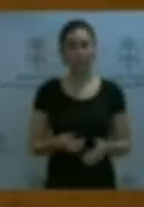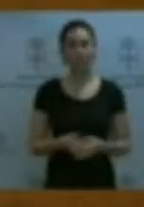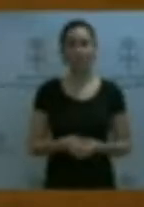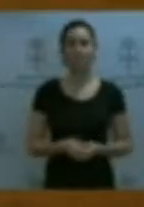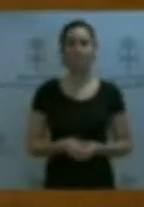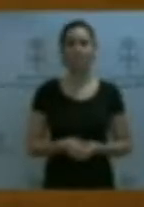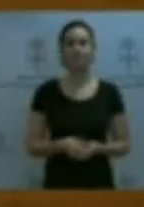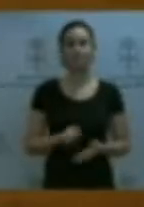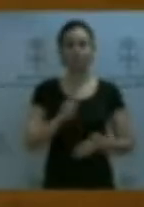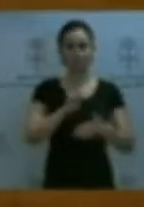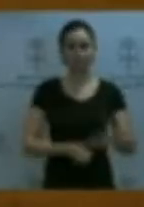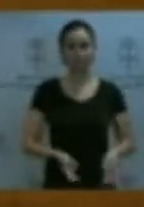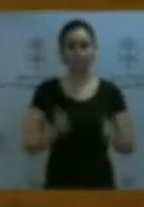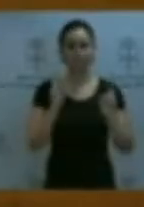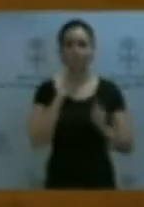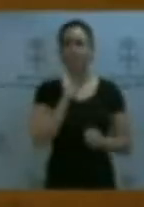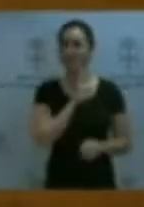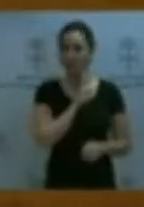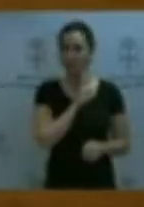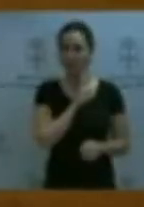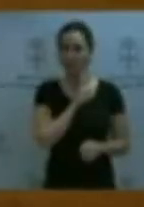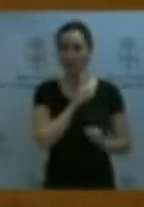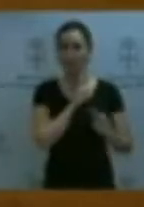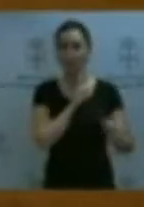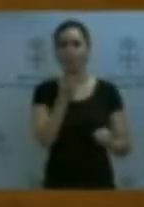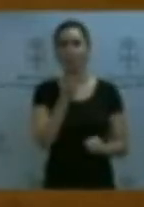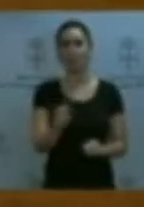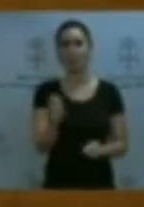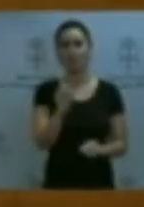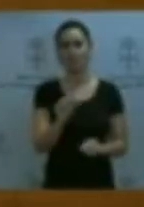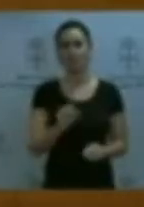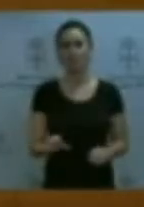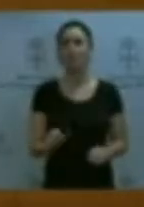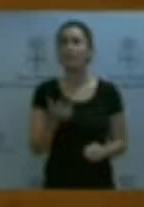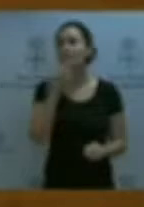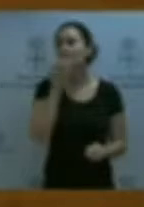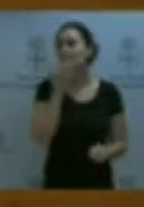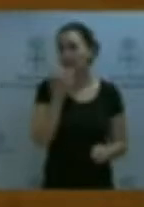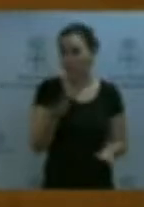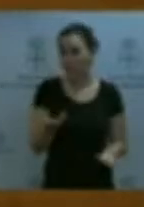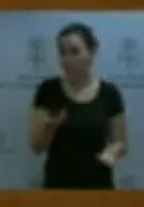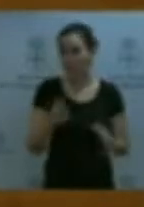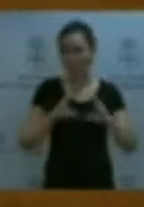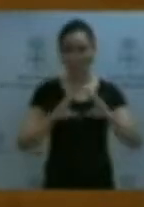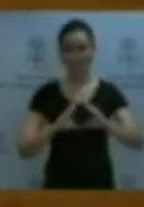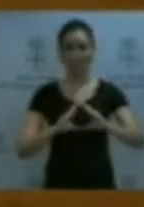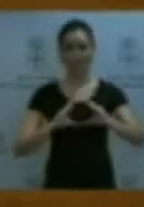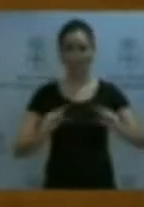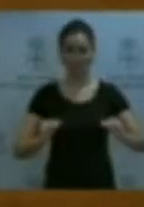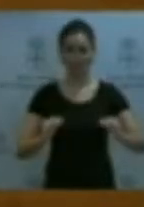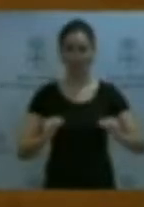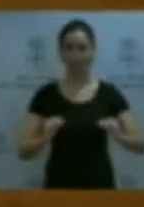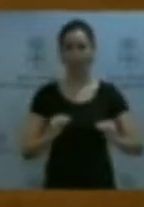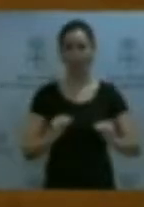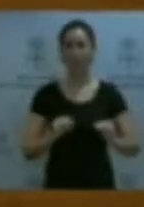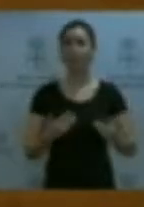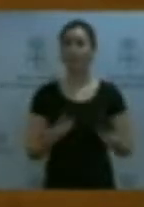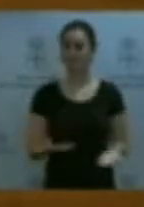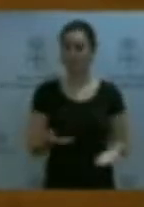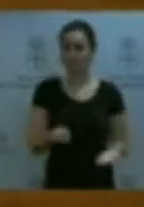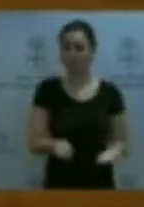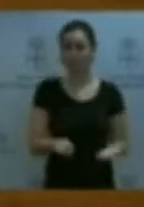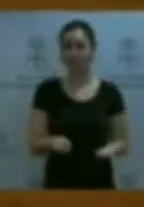en las 20 semanas, pues en la comunidad autónoma andaluza, como también lo está haciendo en la comunidad gallega. Por tanto,